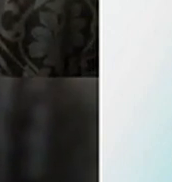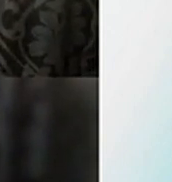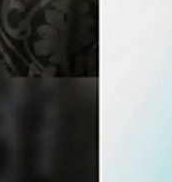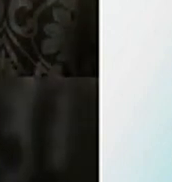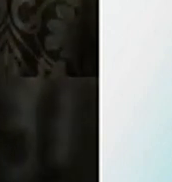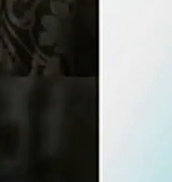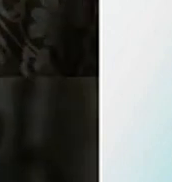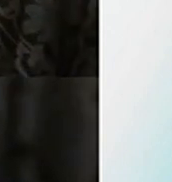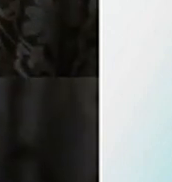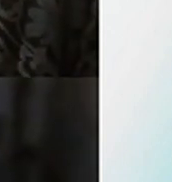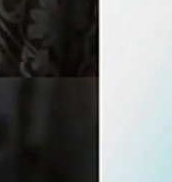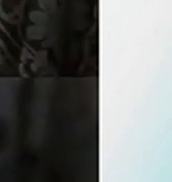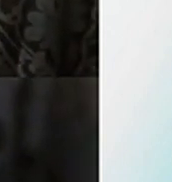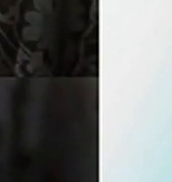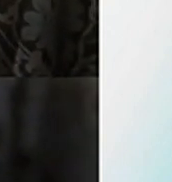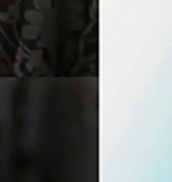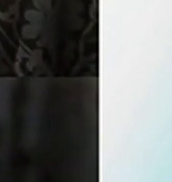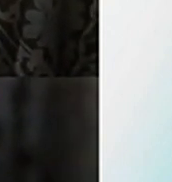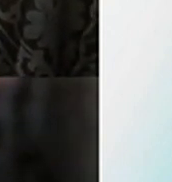Cuidar.